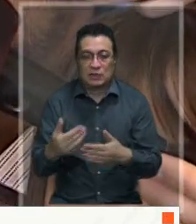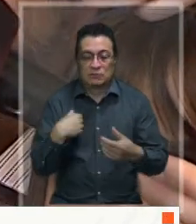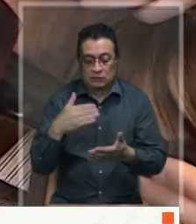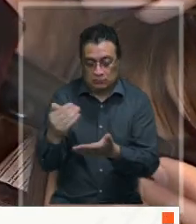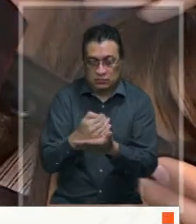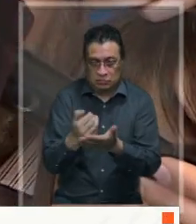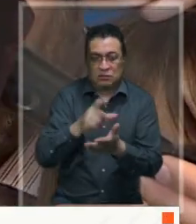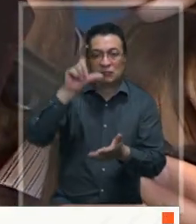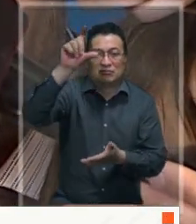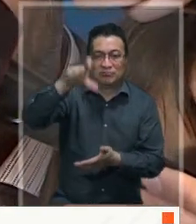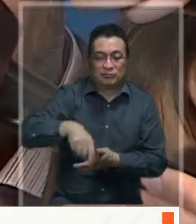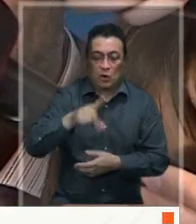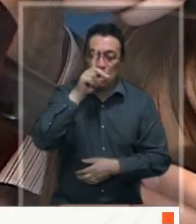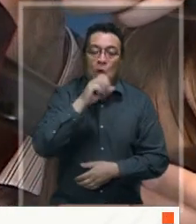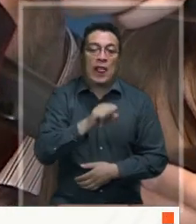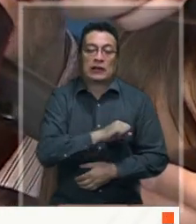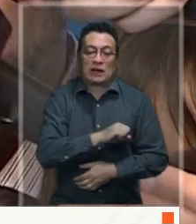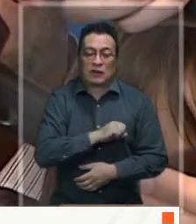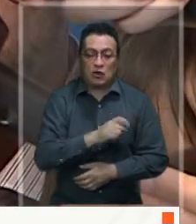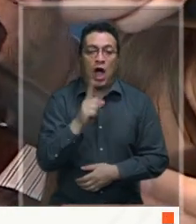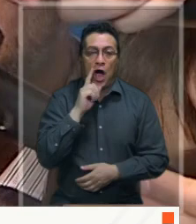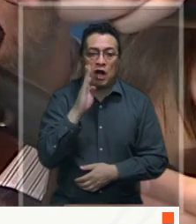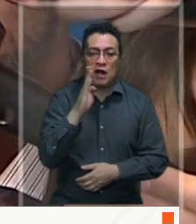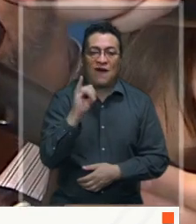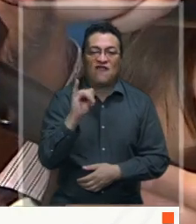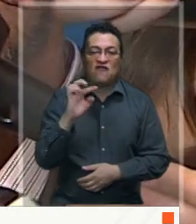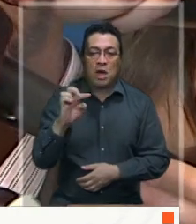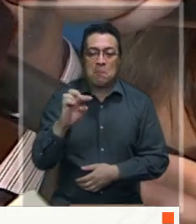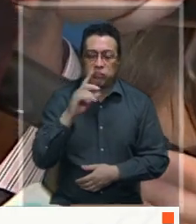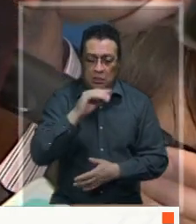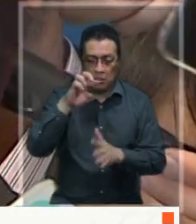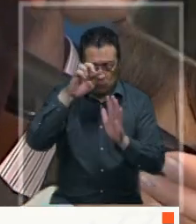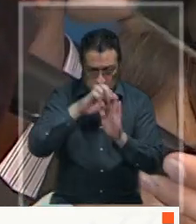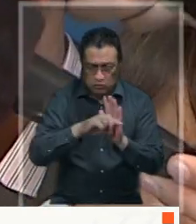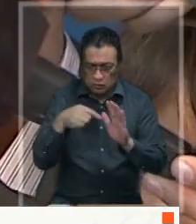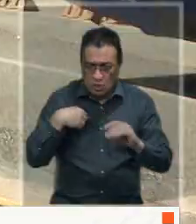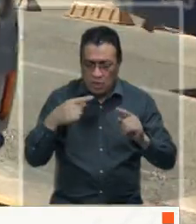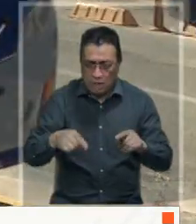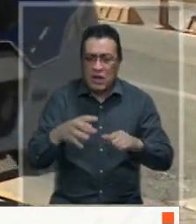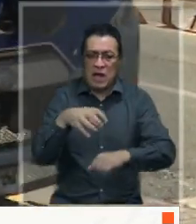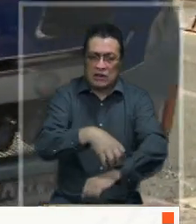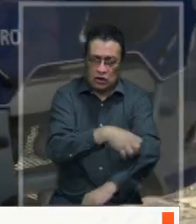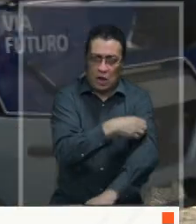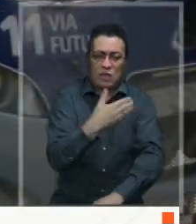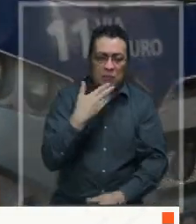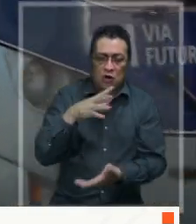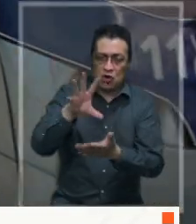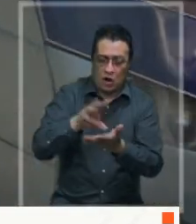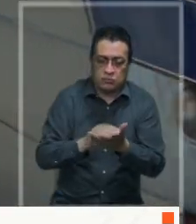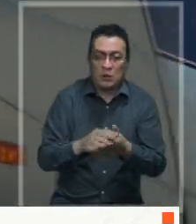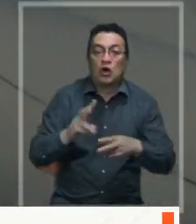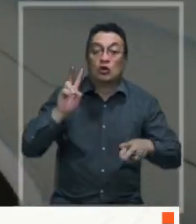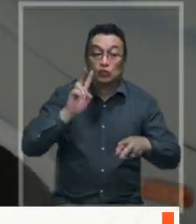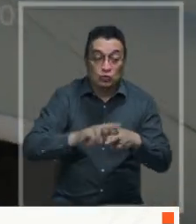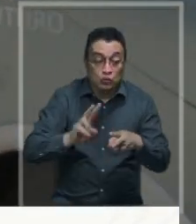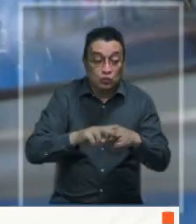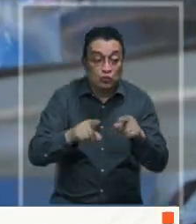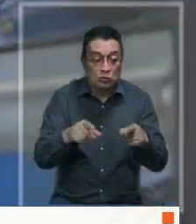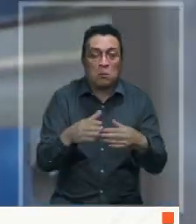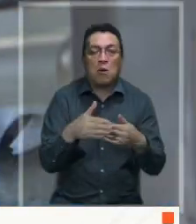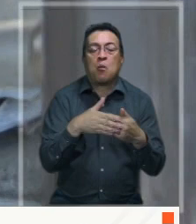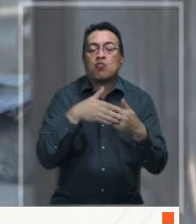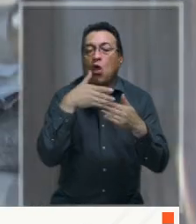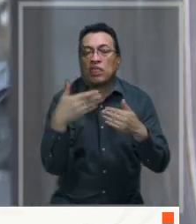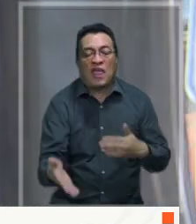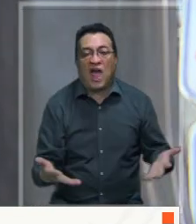tal cual en el caso de Santiago tenemos la tarjeta VIP son proyectos que también tenemos en regiones una solución que para ellos llega demasiado